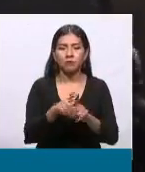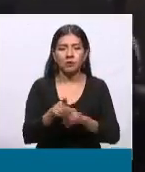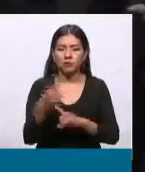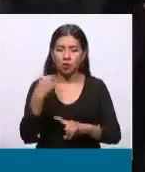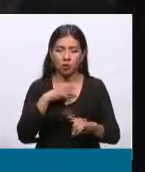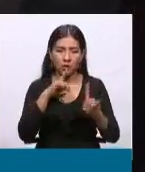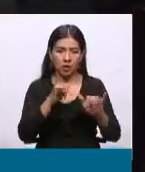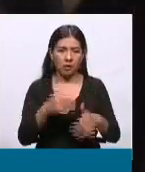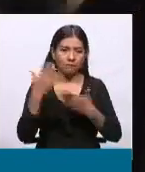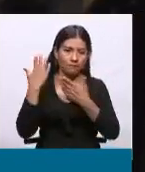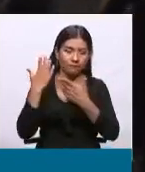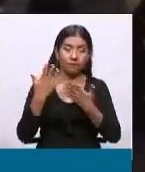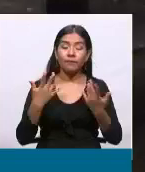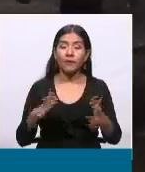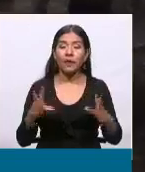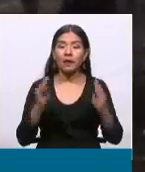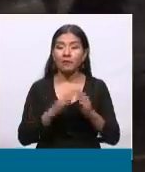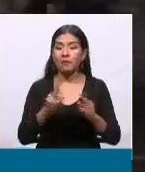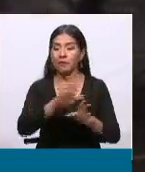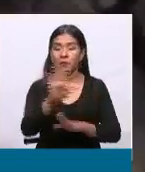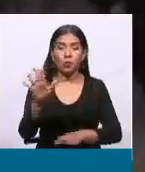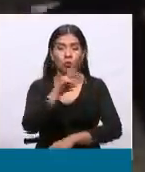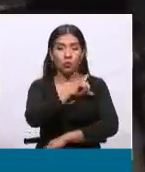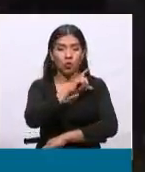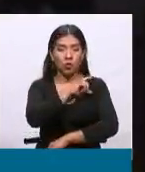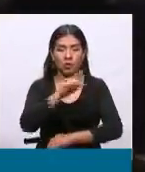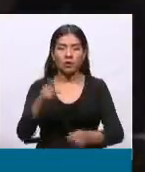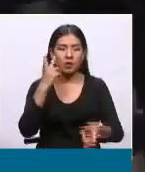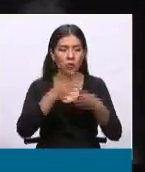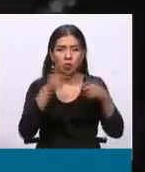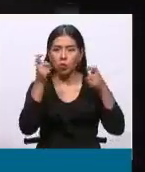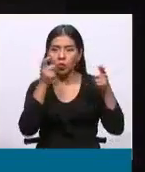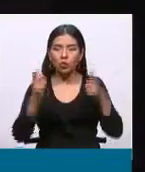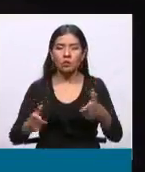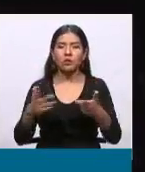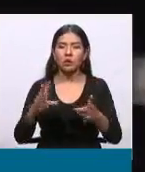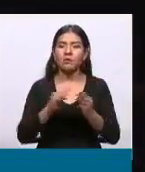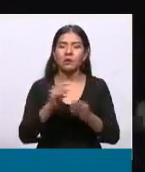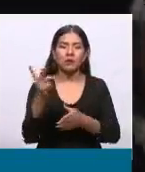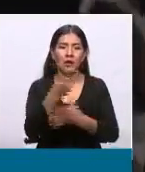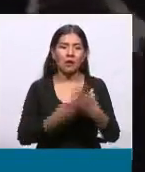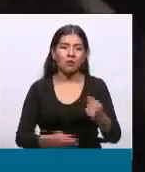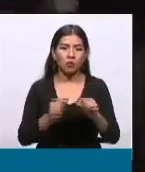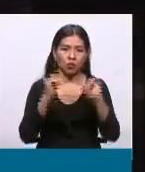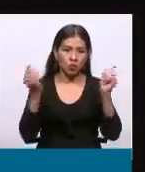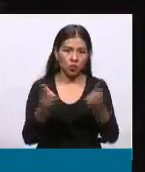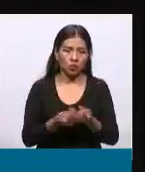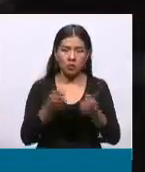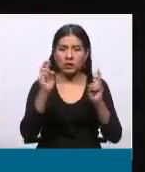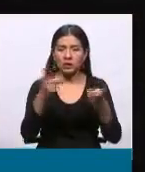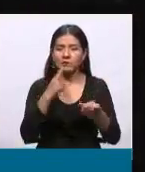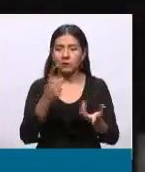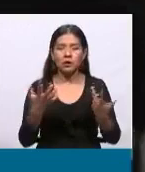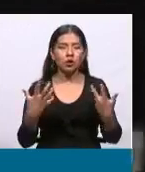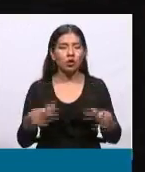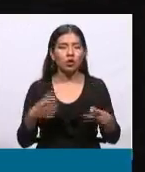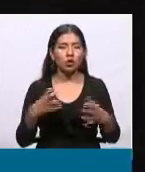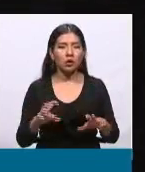este instante. Reiteramos, la policía resguardando a ambos sectores para que no exista este tipo